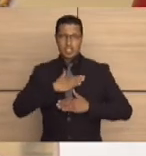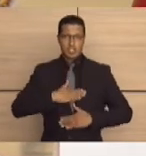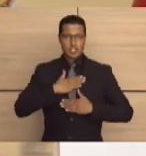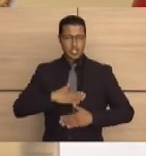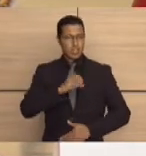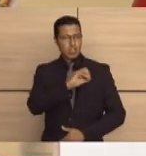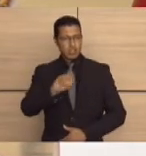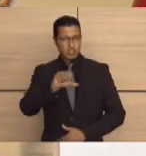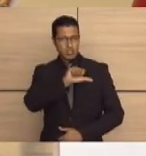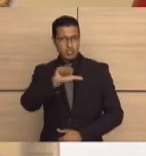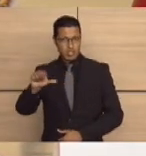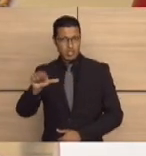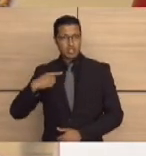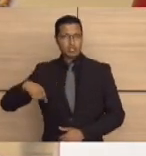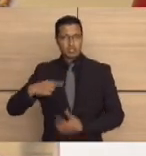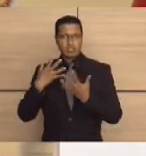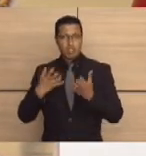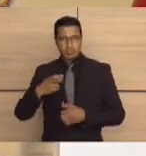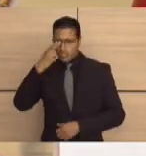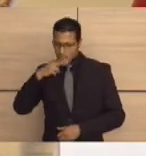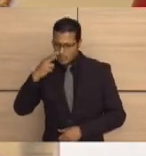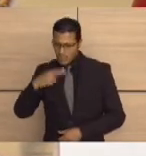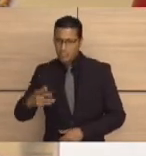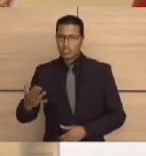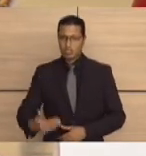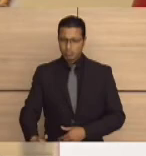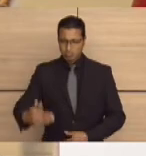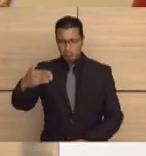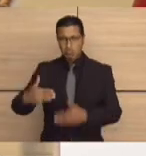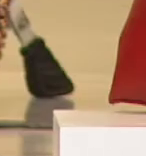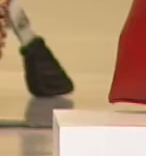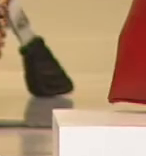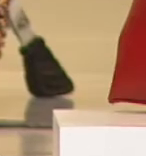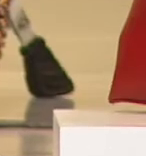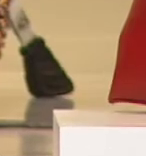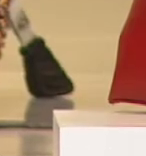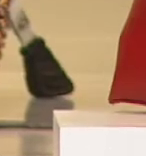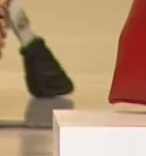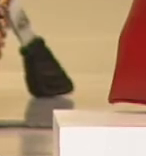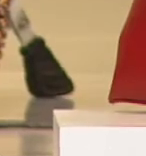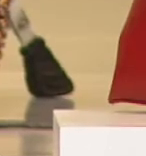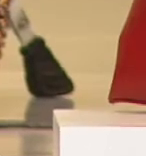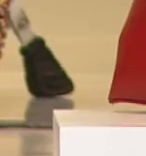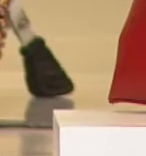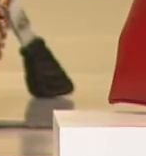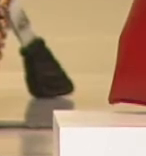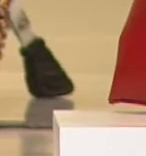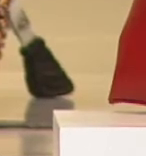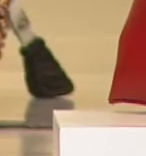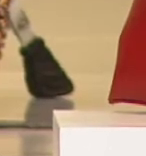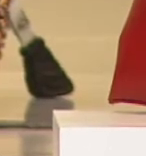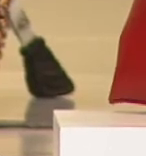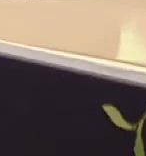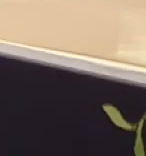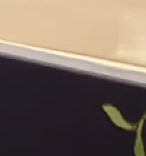paz y queremos tener niños, niñas y adolescentes criados en un entorno de paz. Entonces este día y medio